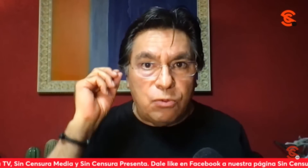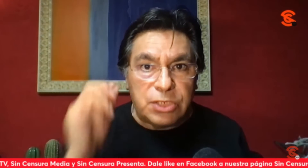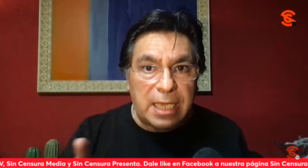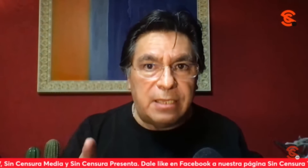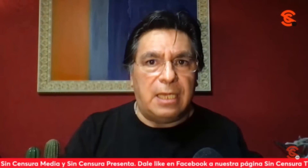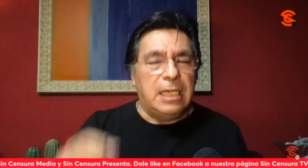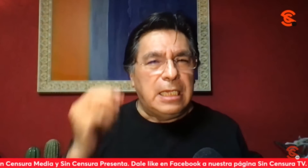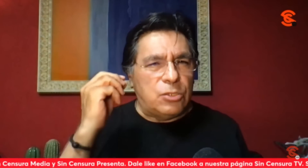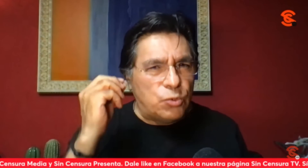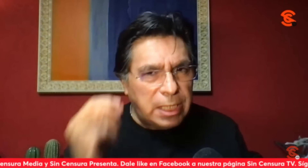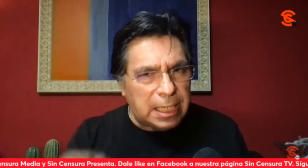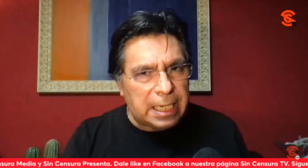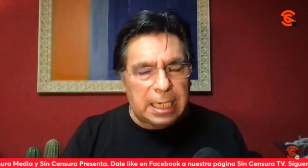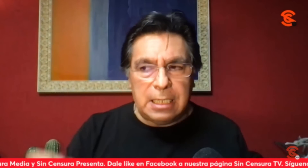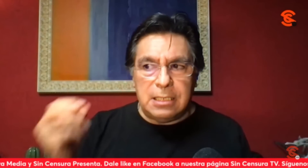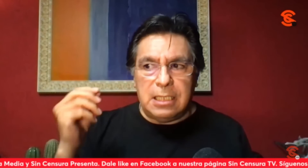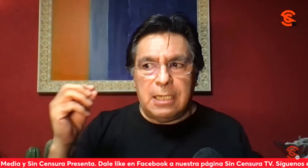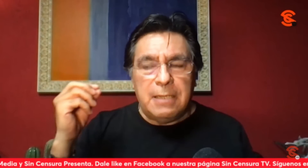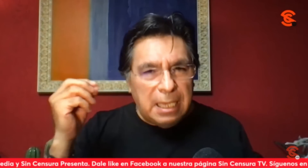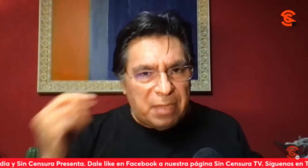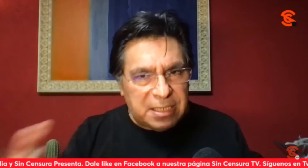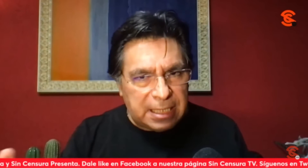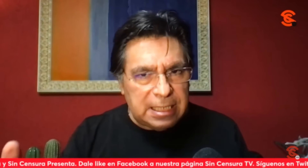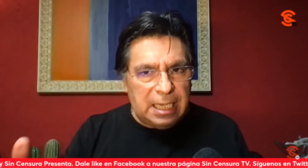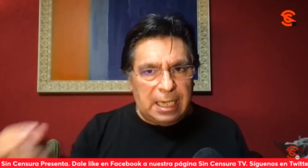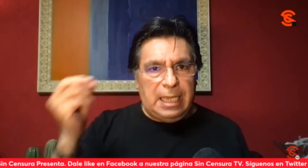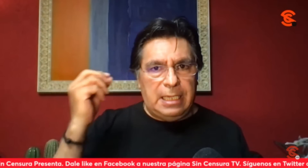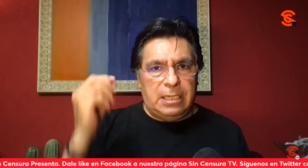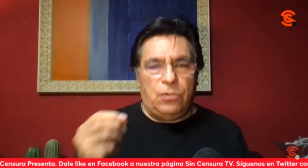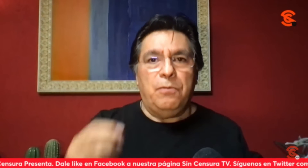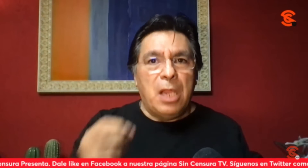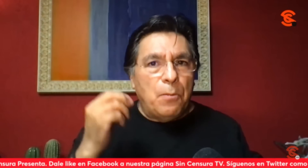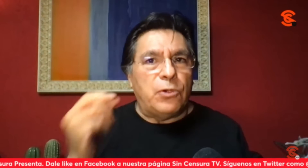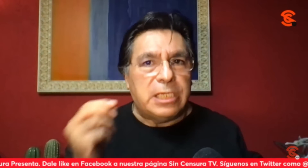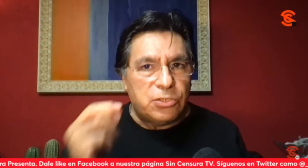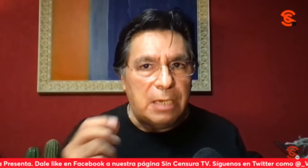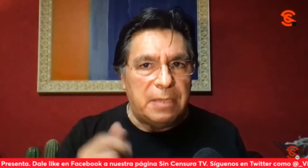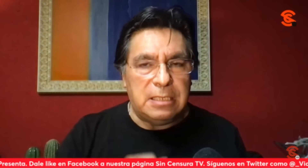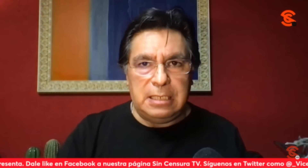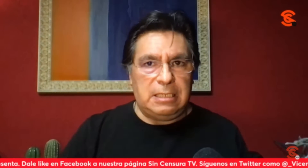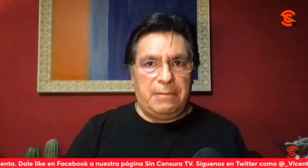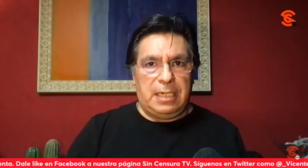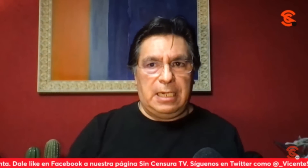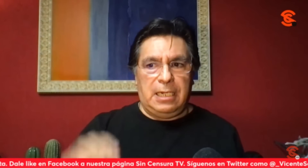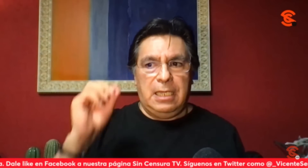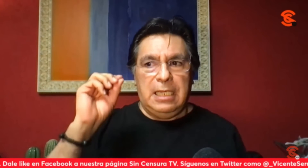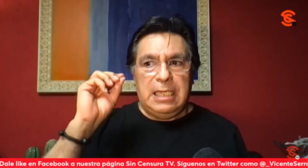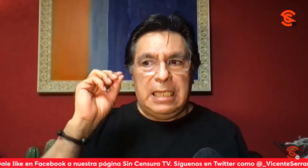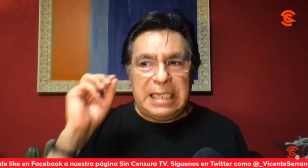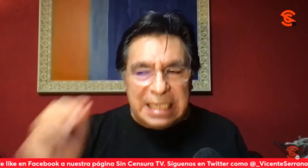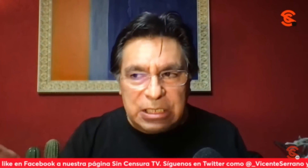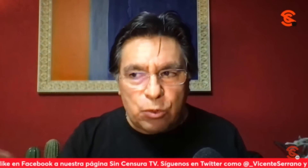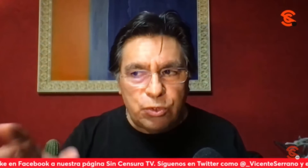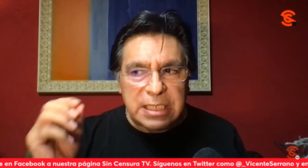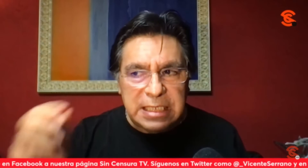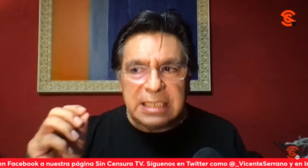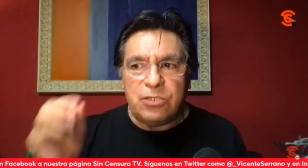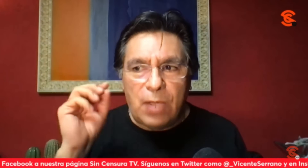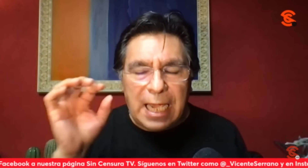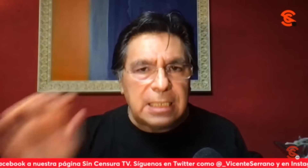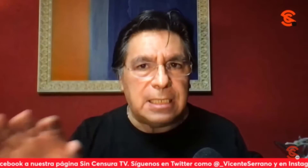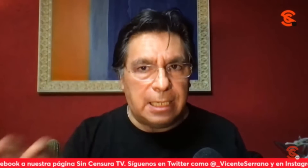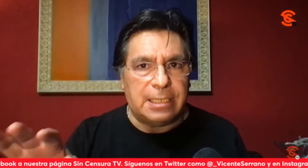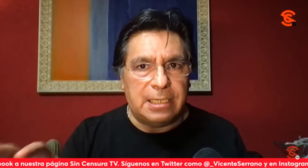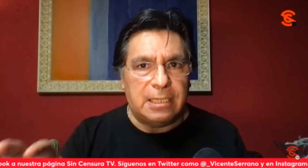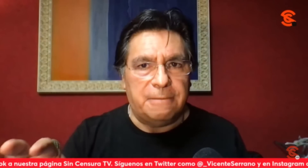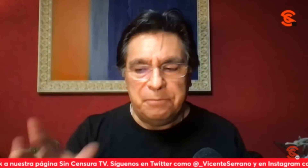vista aguzada, escuchar a la gente, patearse la calle, ¿no? Porque solamente de esta manera escuchas y dices,